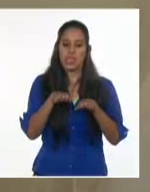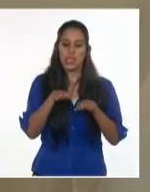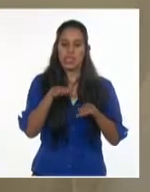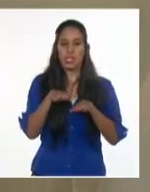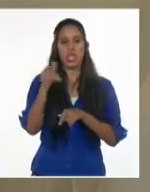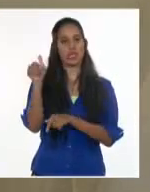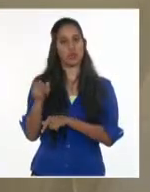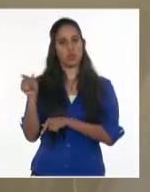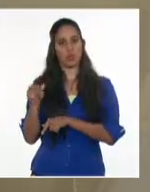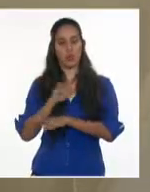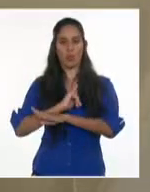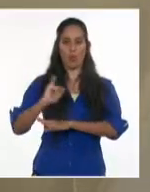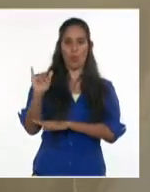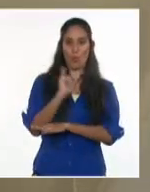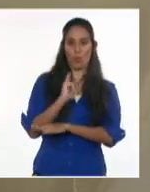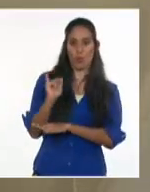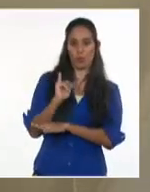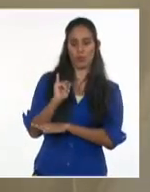nosotros